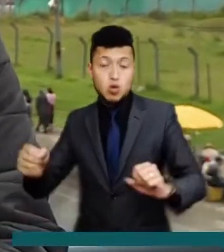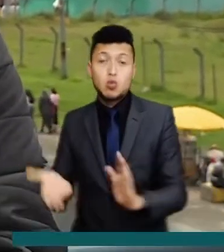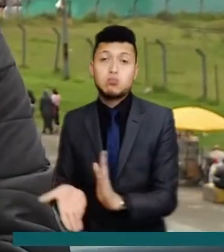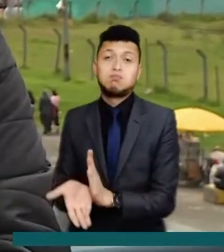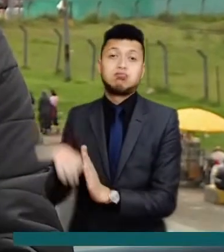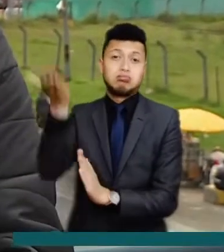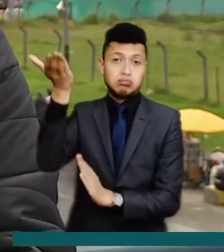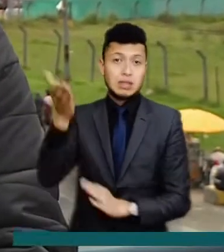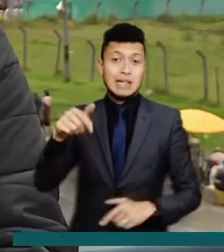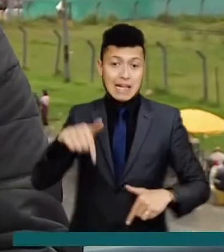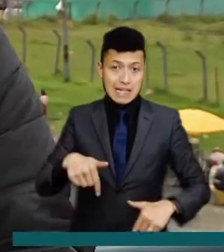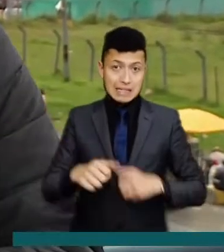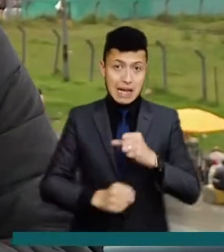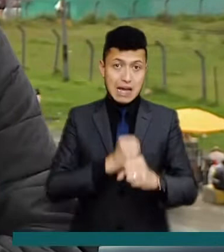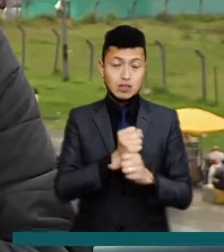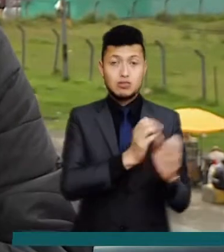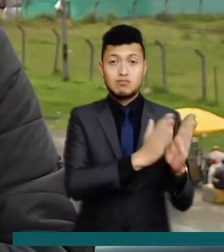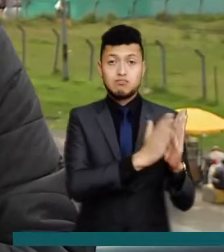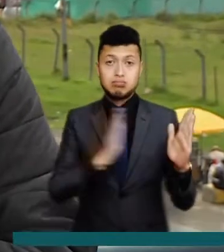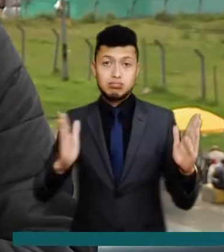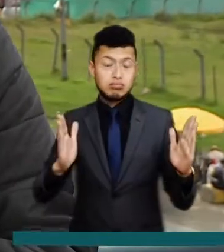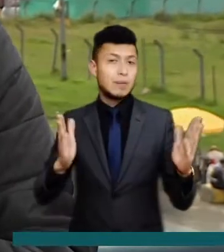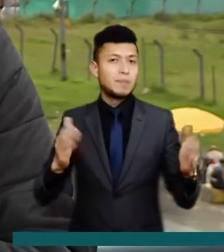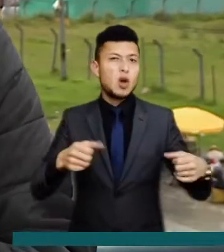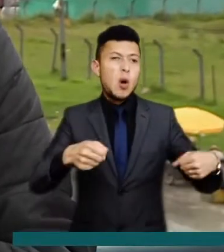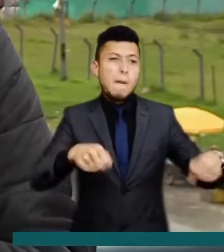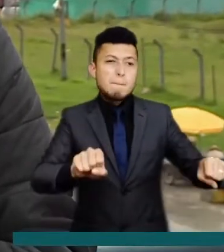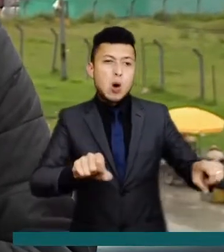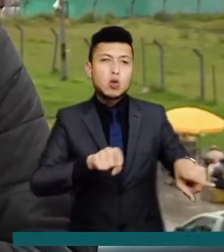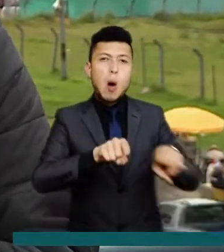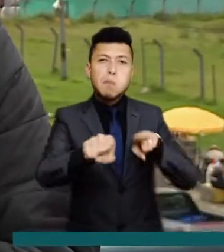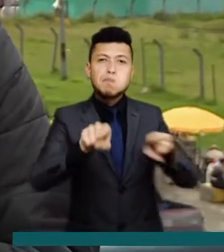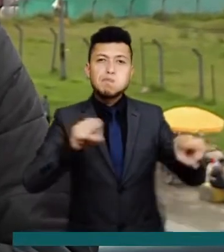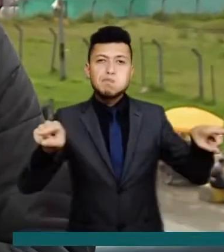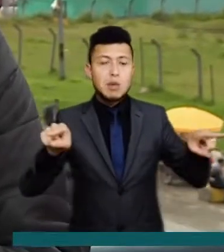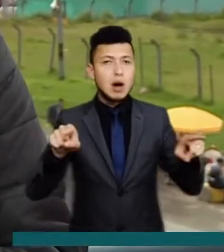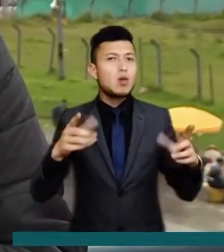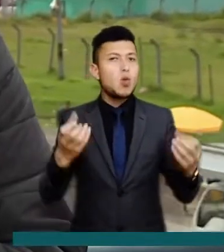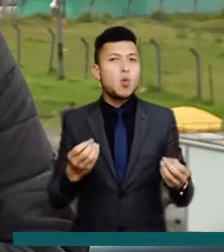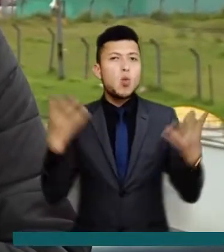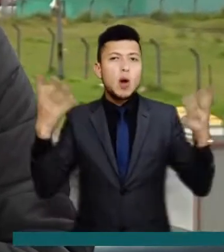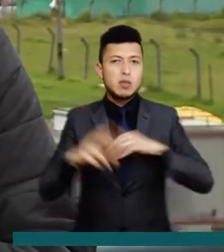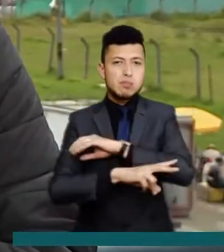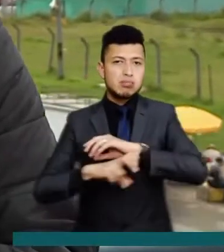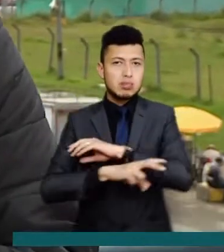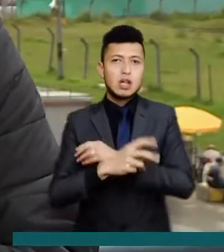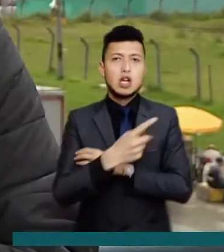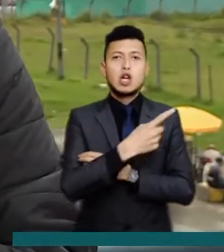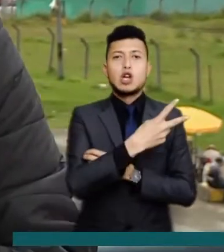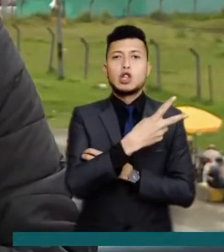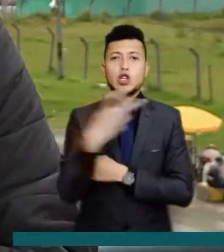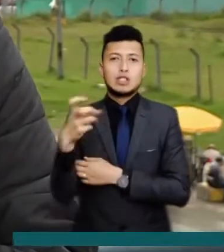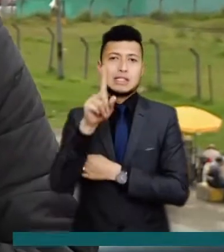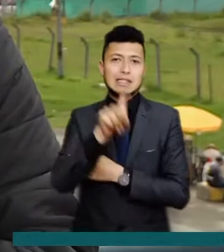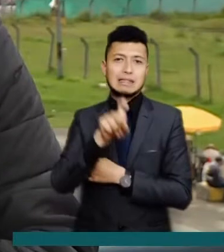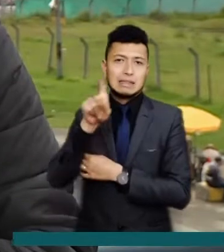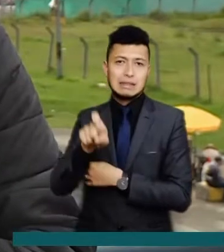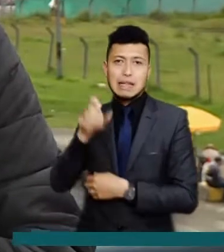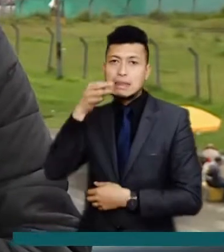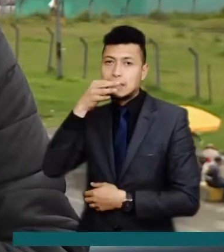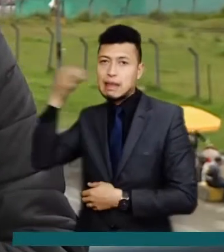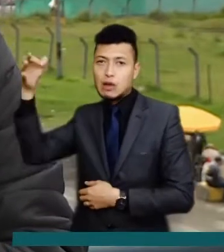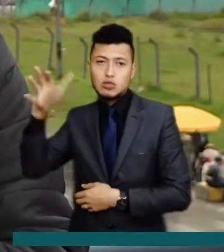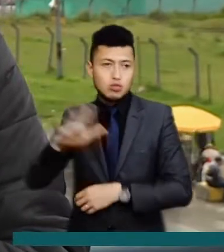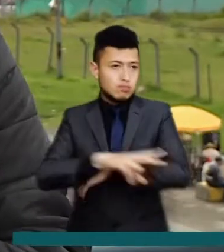y motocicletas durante este año. En el caso de las motocicletas, se han registrado 266